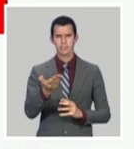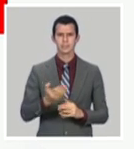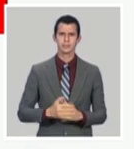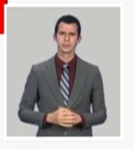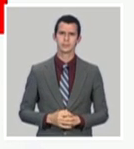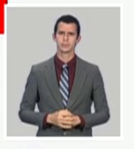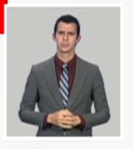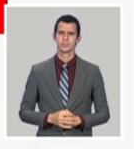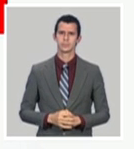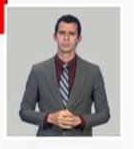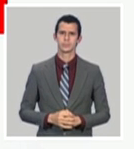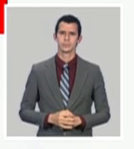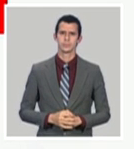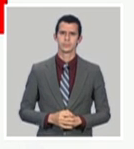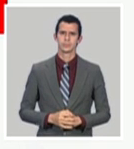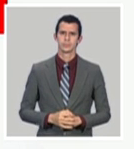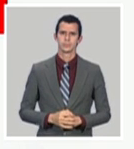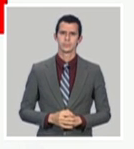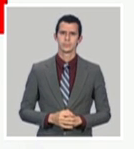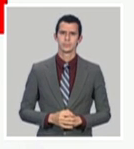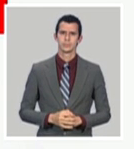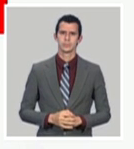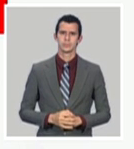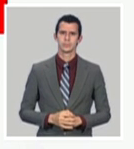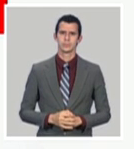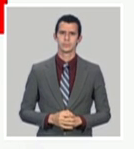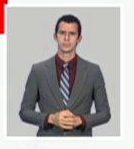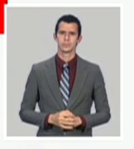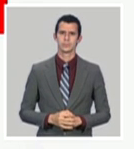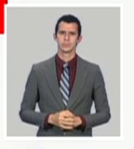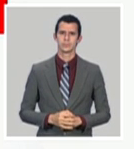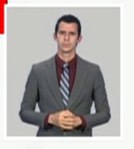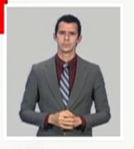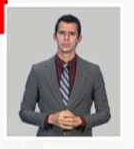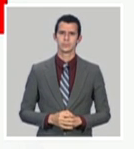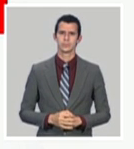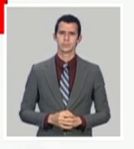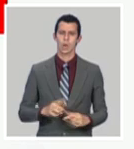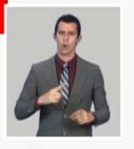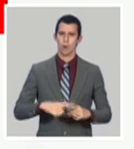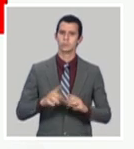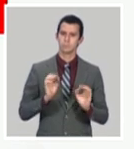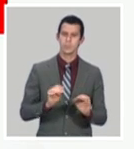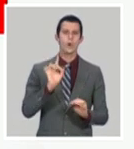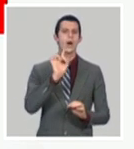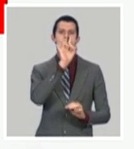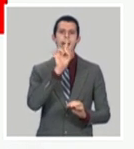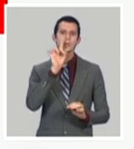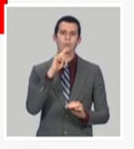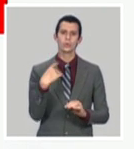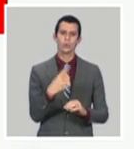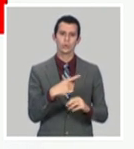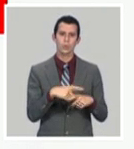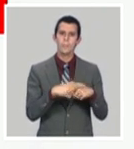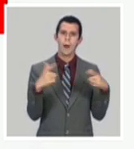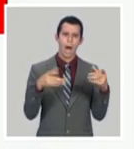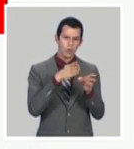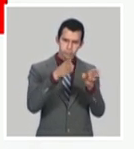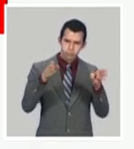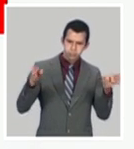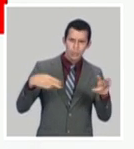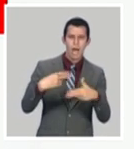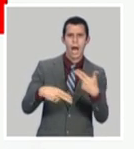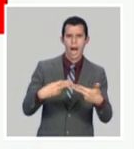abordar de manera oportuna. Siguió creciendo los PCR en la medida que fuimos viral. Ya